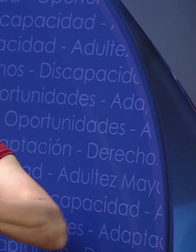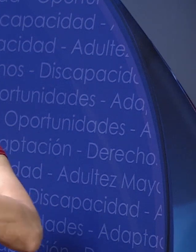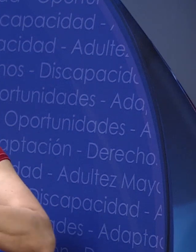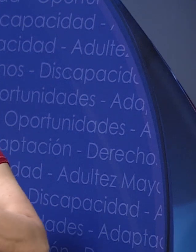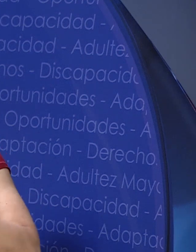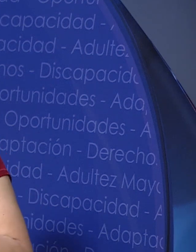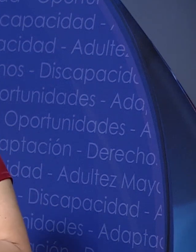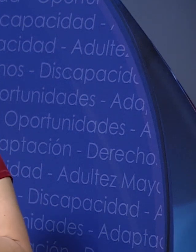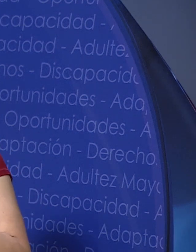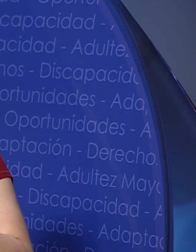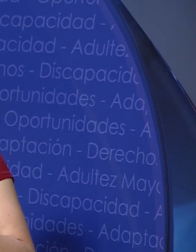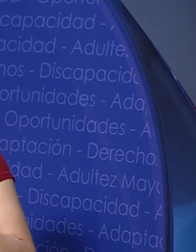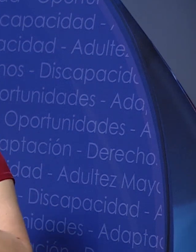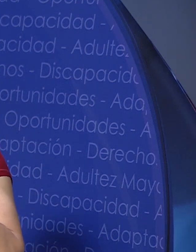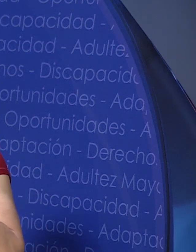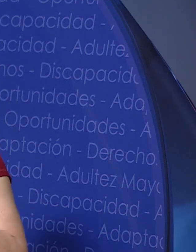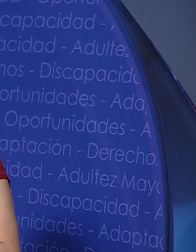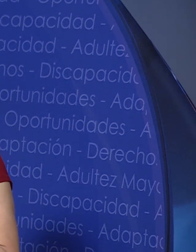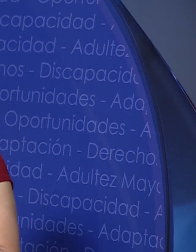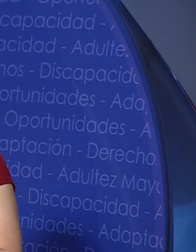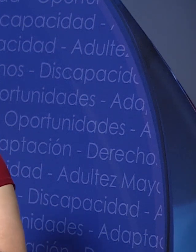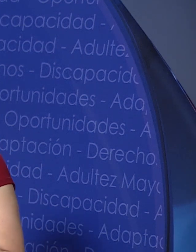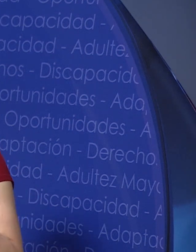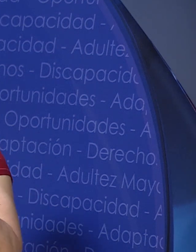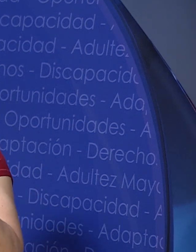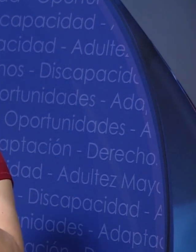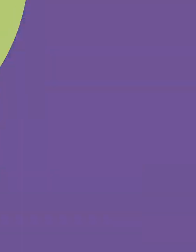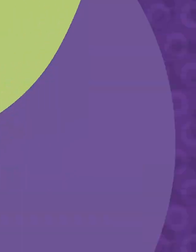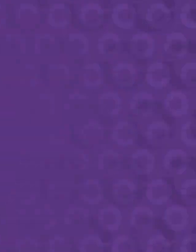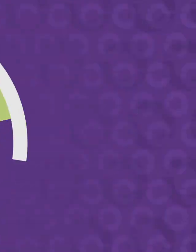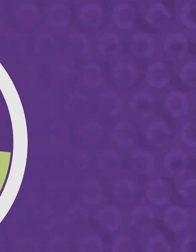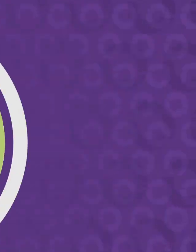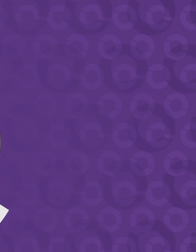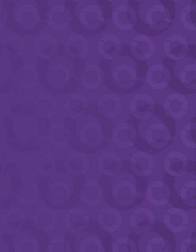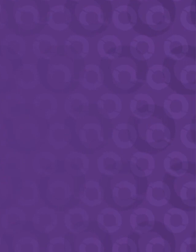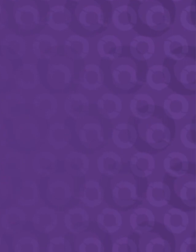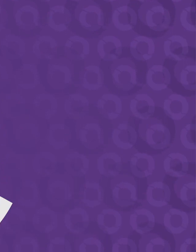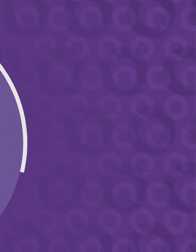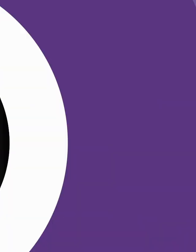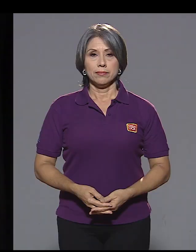Conozcamos los detalles de la 7ª edición de Costa Rica Incluye.